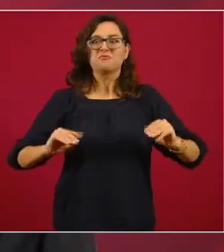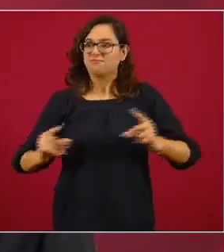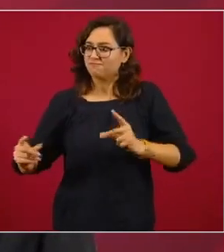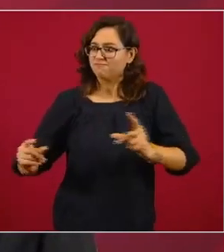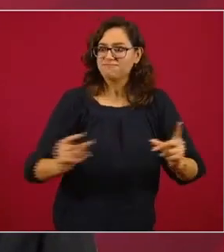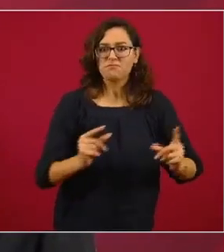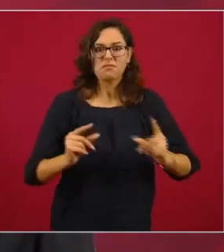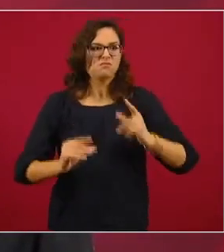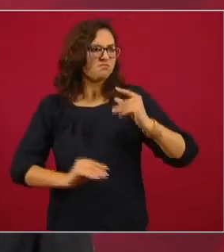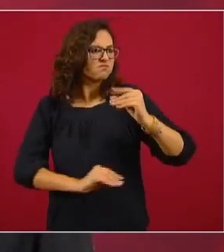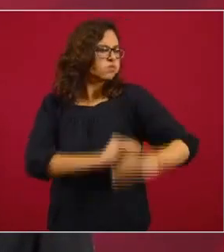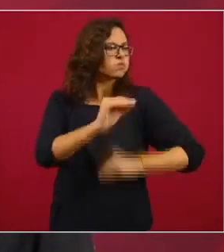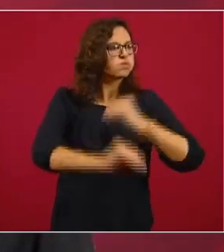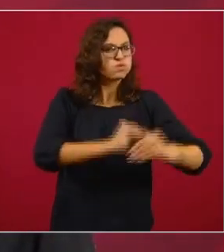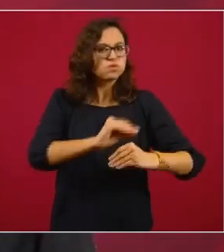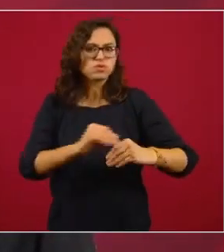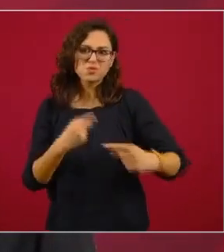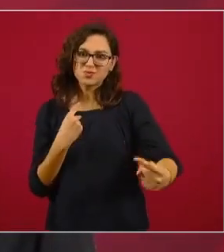hay